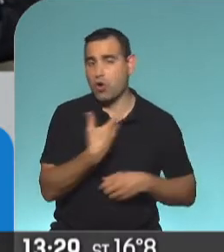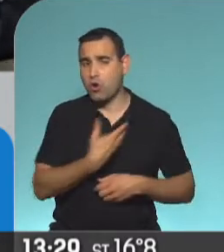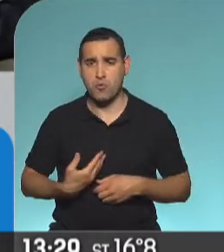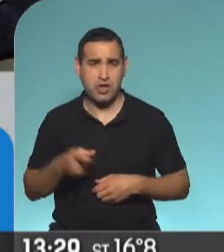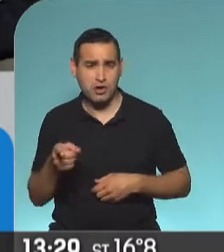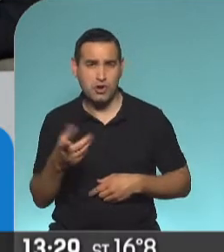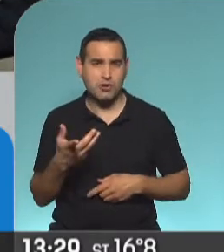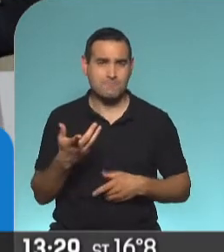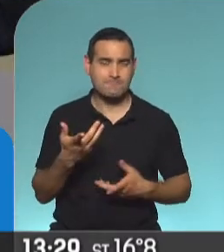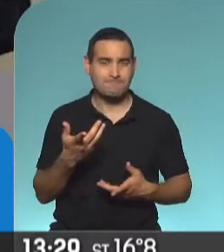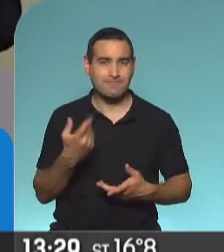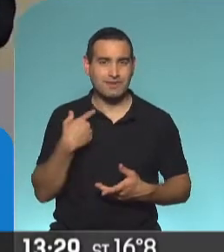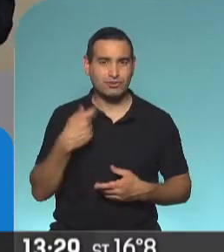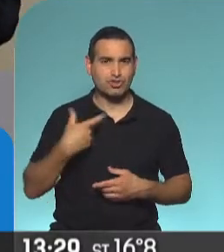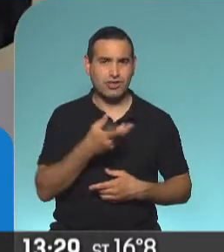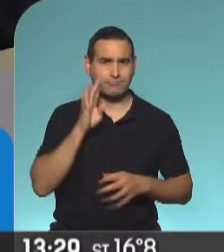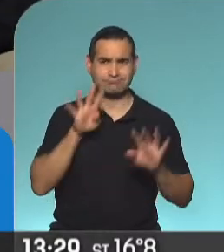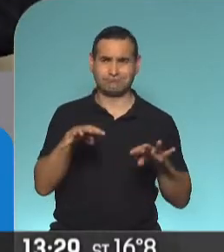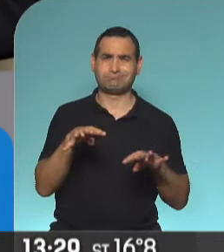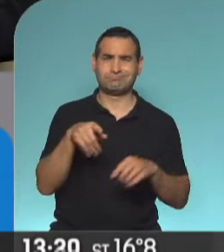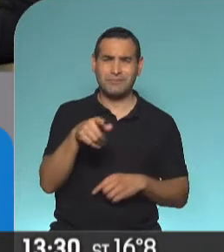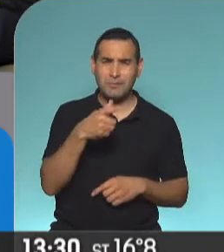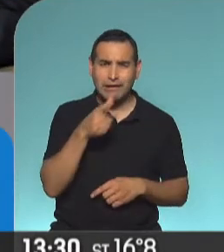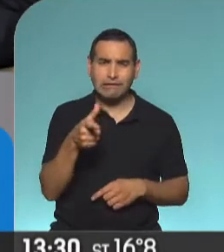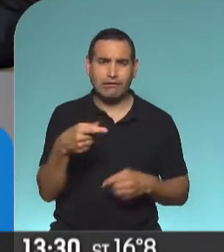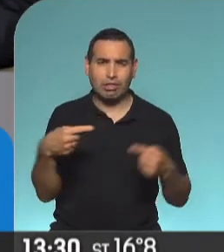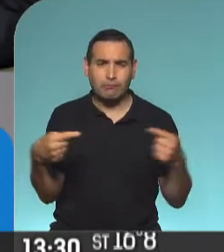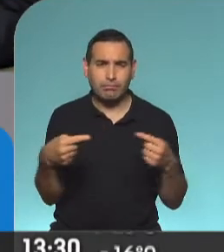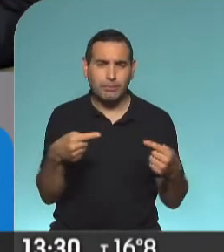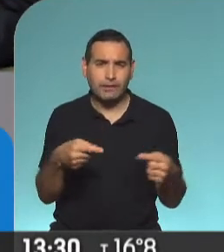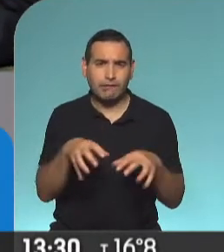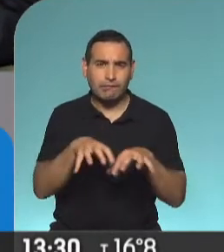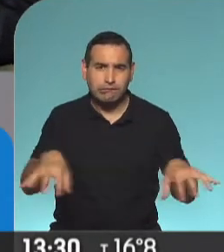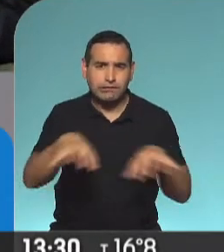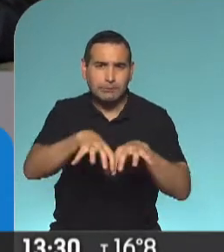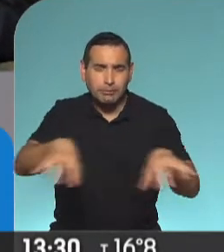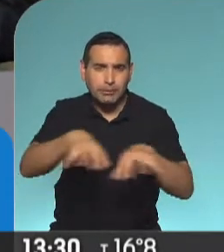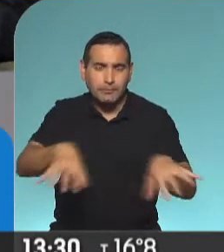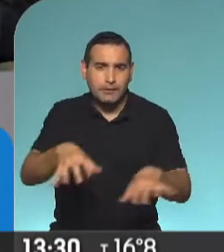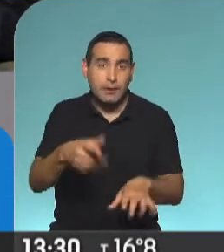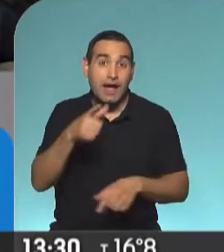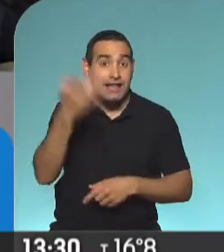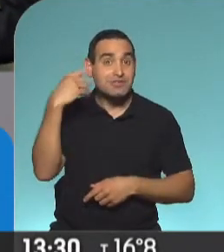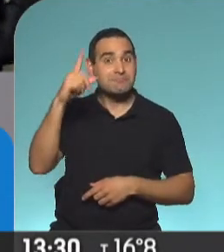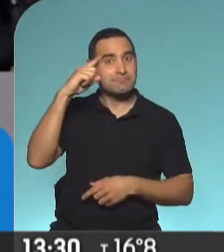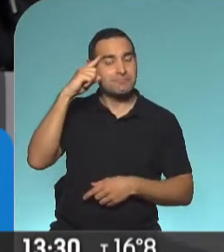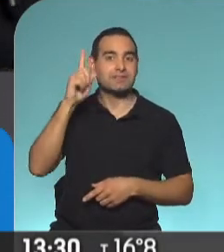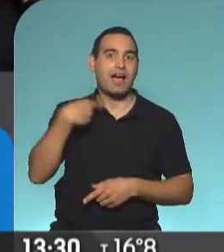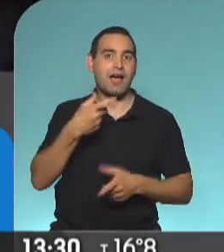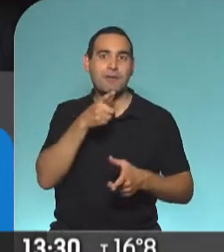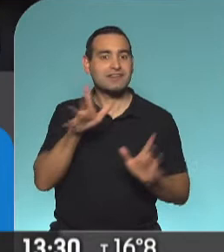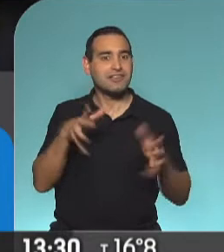gobierno y oposición, queden ante la sociedad como estar alimentando permanentemente esta grieta que parecía que en los primeros tiempos de pandemia se